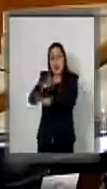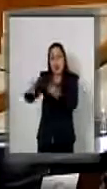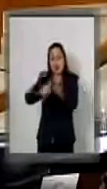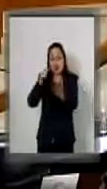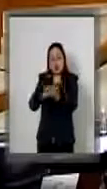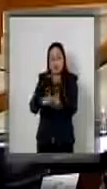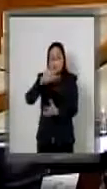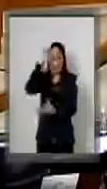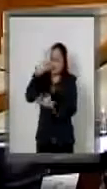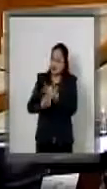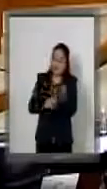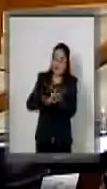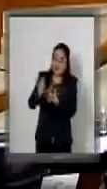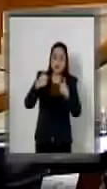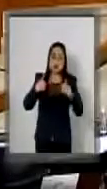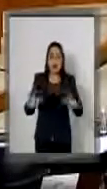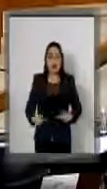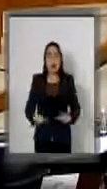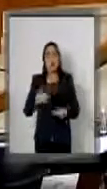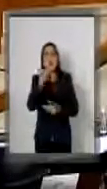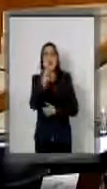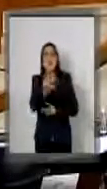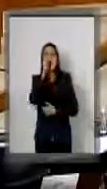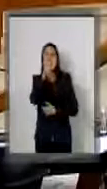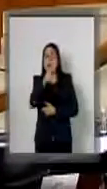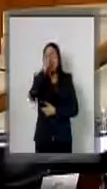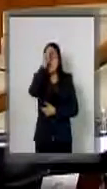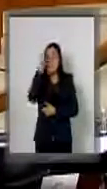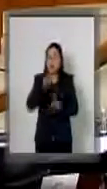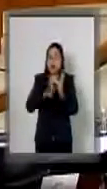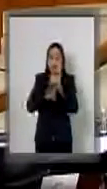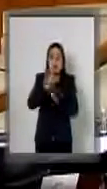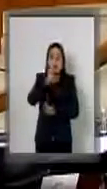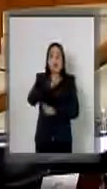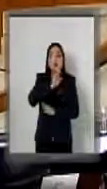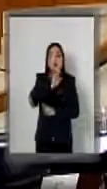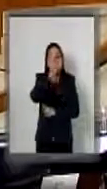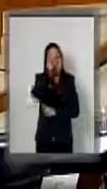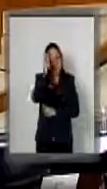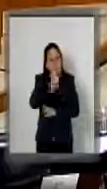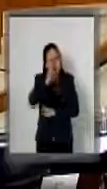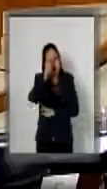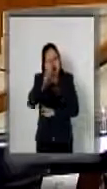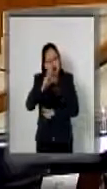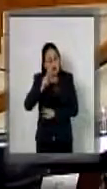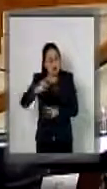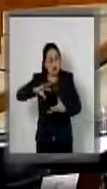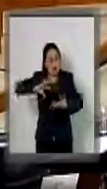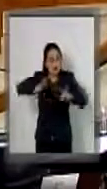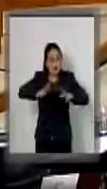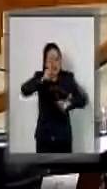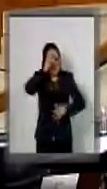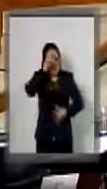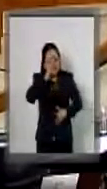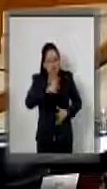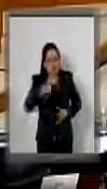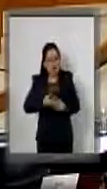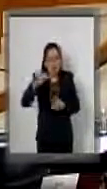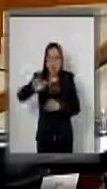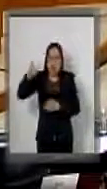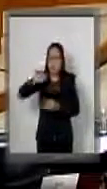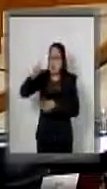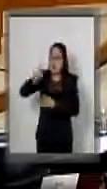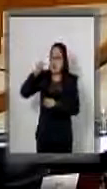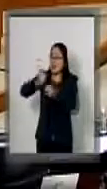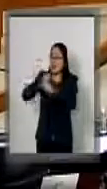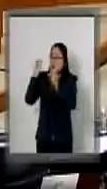violaciones a los derechos humanos, y ha acrecentado los niveles de violencia a tasas que no veíamos desde hace